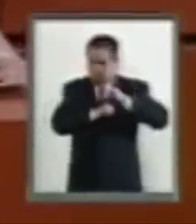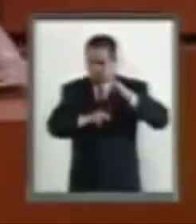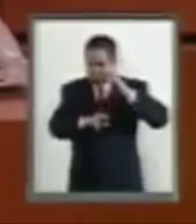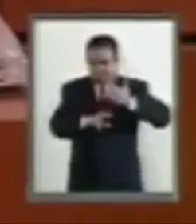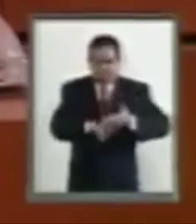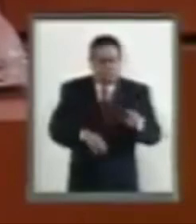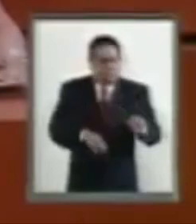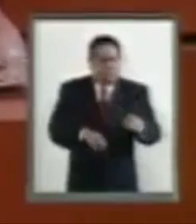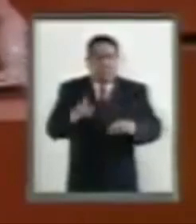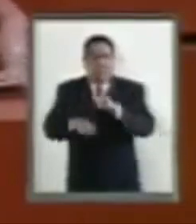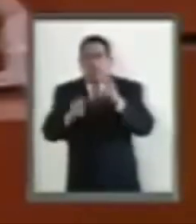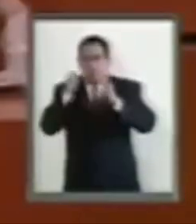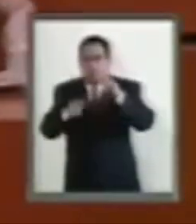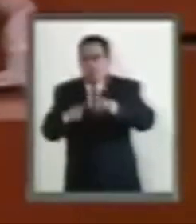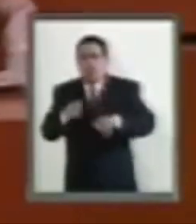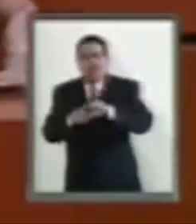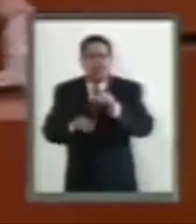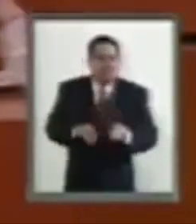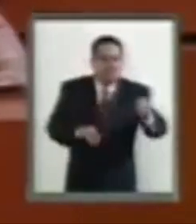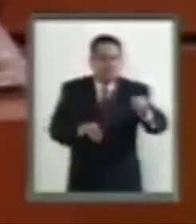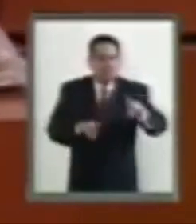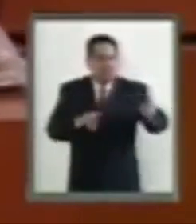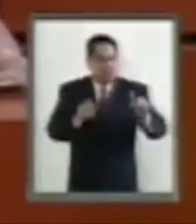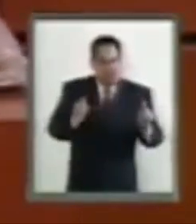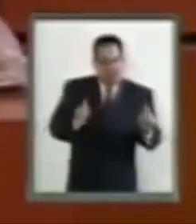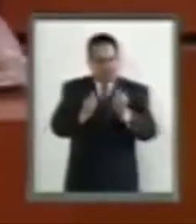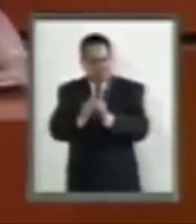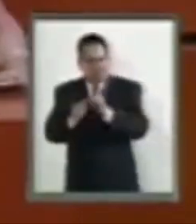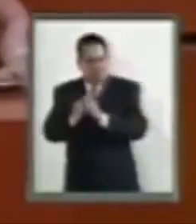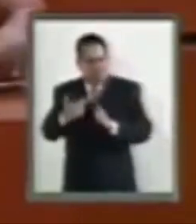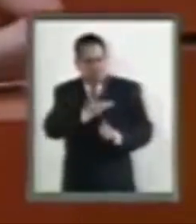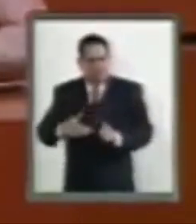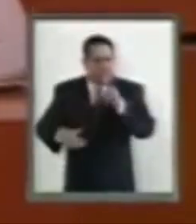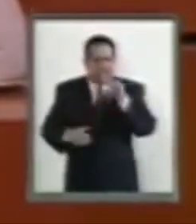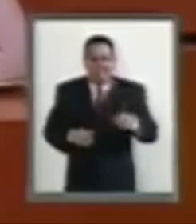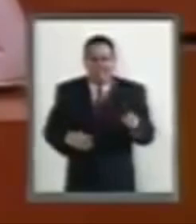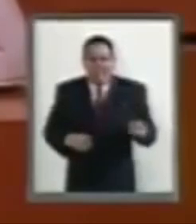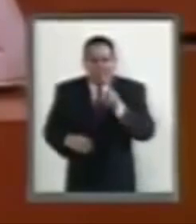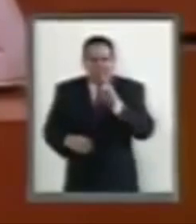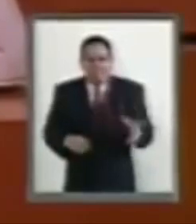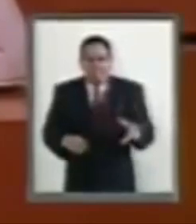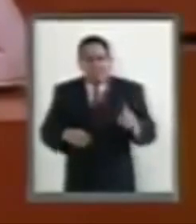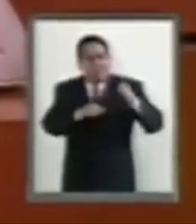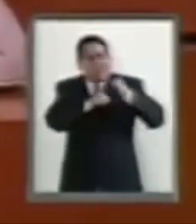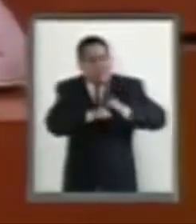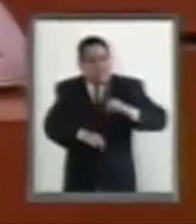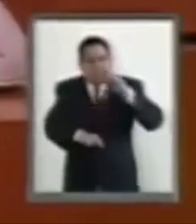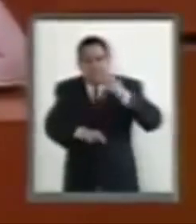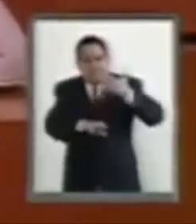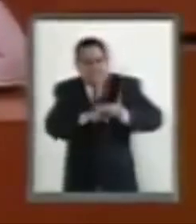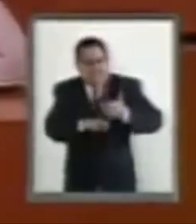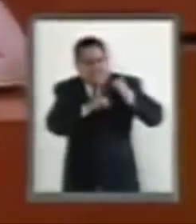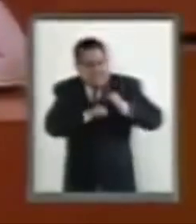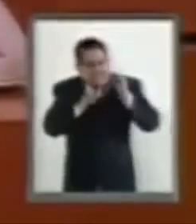de Turismo. No es la acompañante del mandatario. Es usted la canciller de este